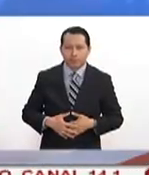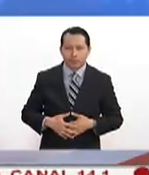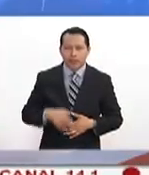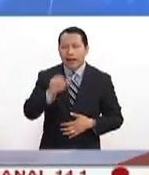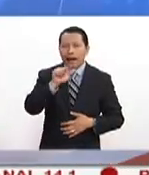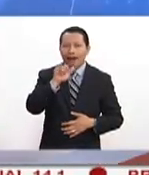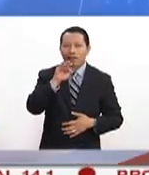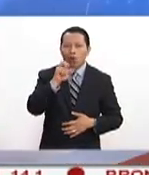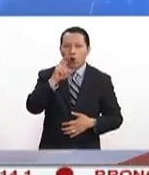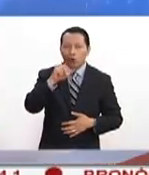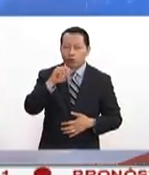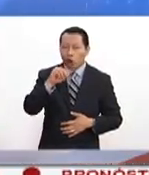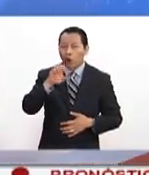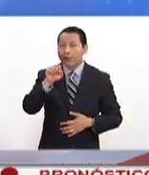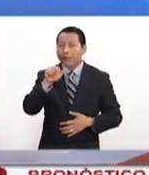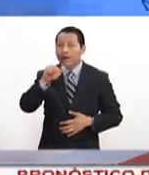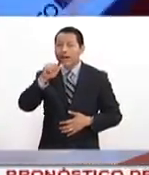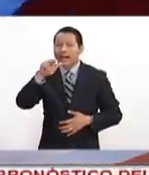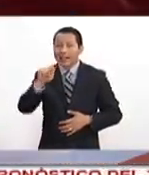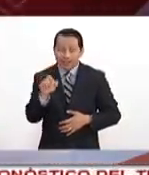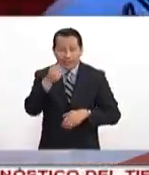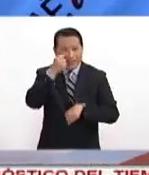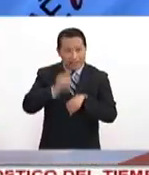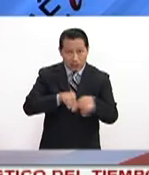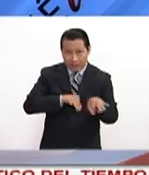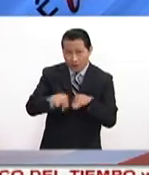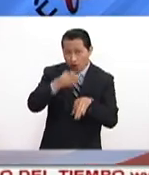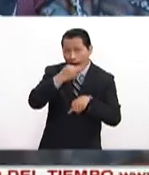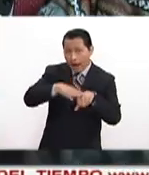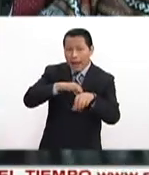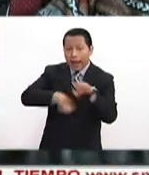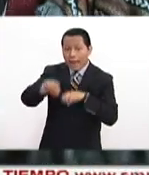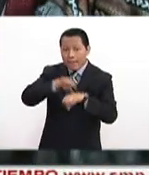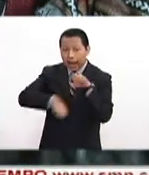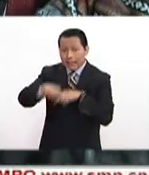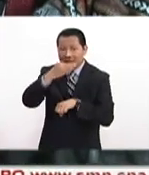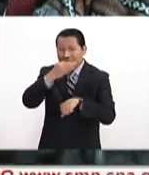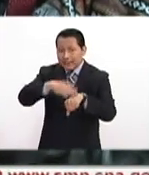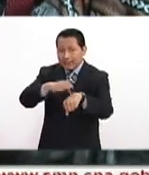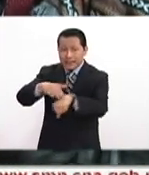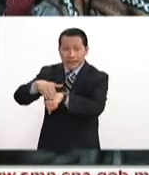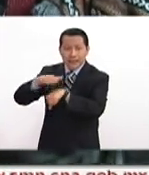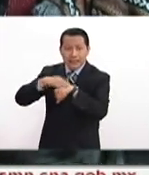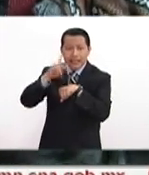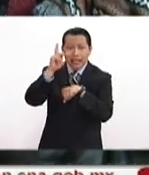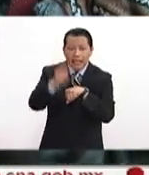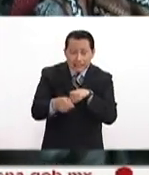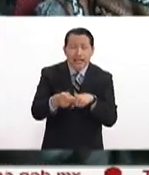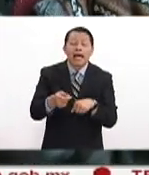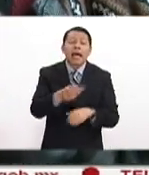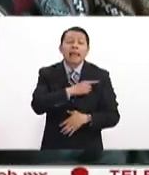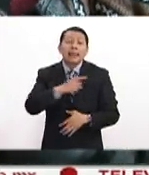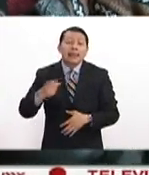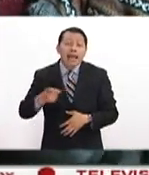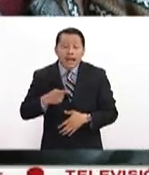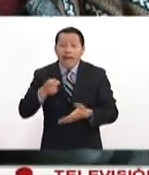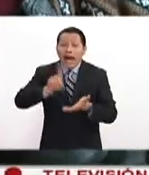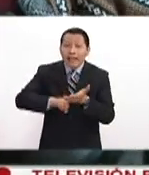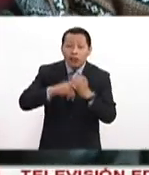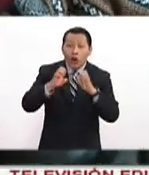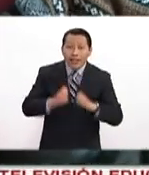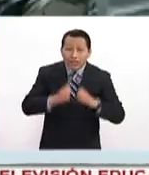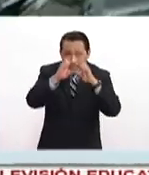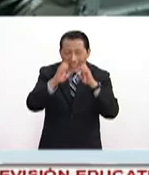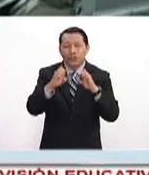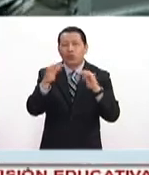Alfonso Navarrete Prida, secretario del Trabajo, hizo un llamado a las empresas para que no arriesguen a sus empleados y verifiquen que sus instalaciones